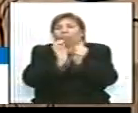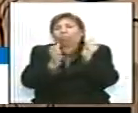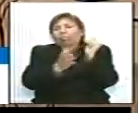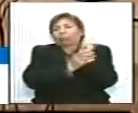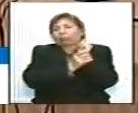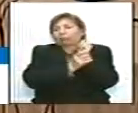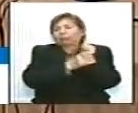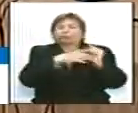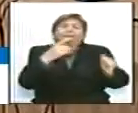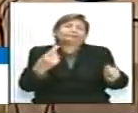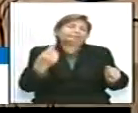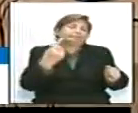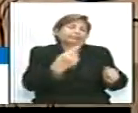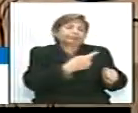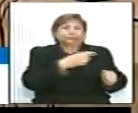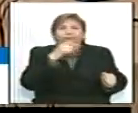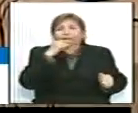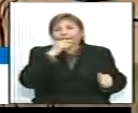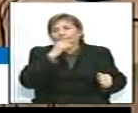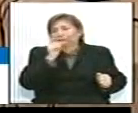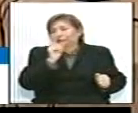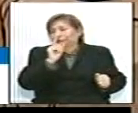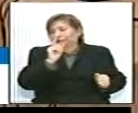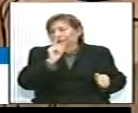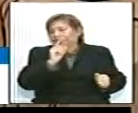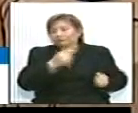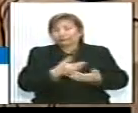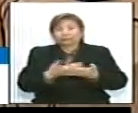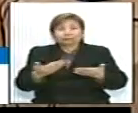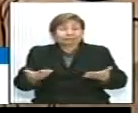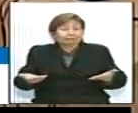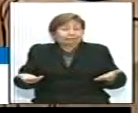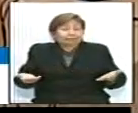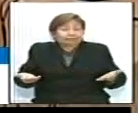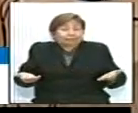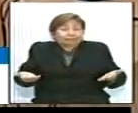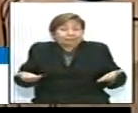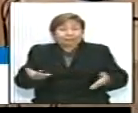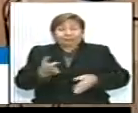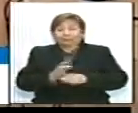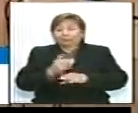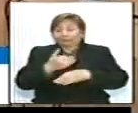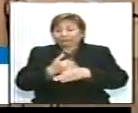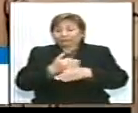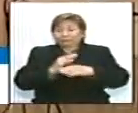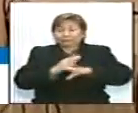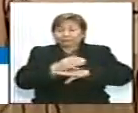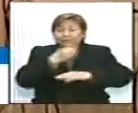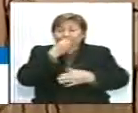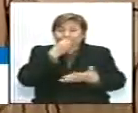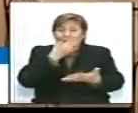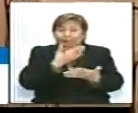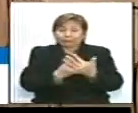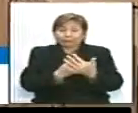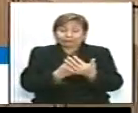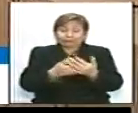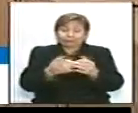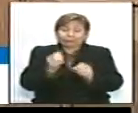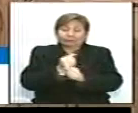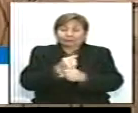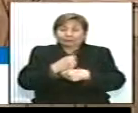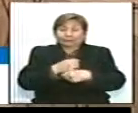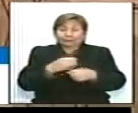a cada mujer que es víctima de la violencia, pero hay formas, a través de una buena gestión, a